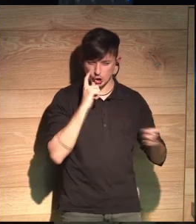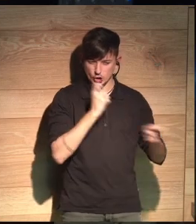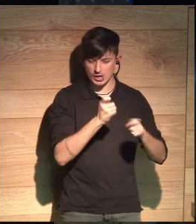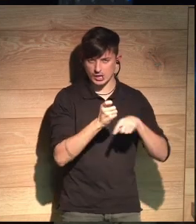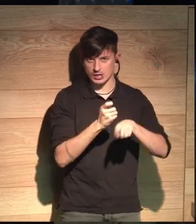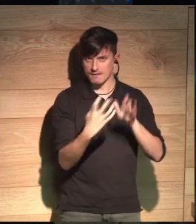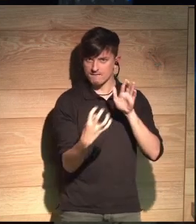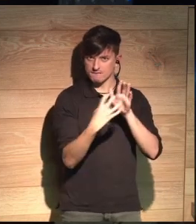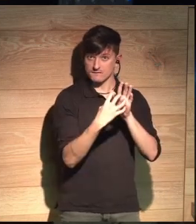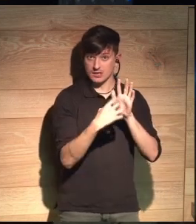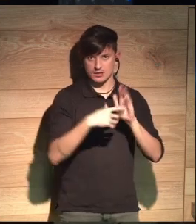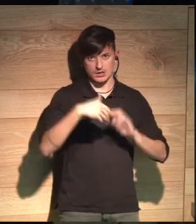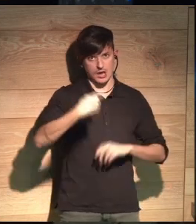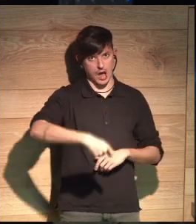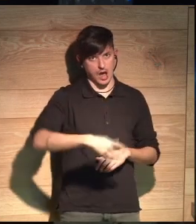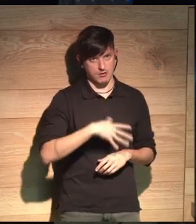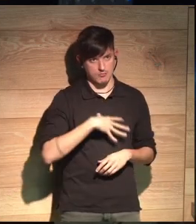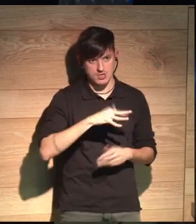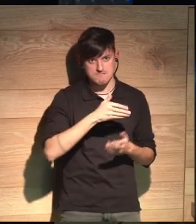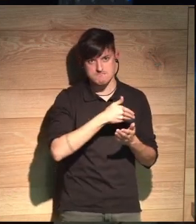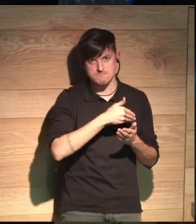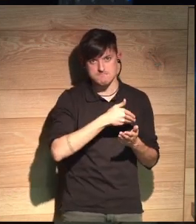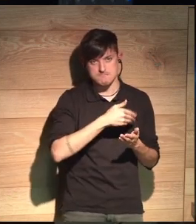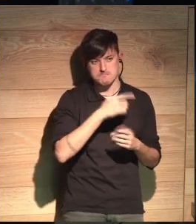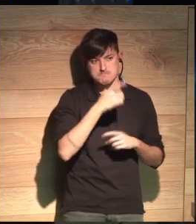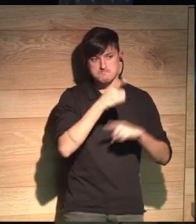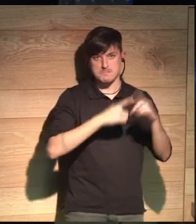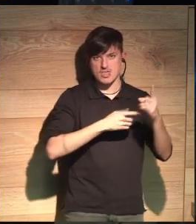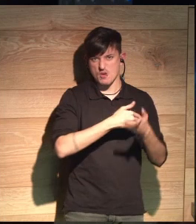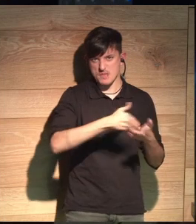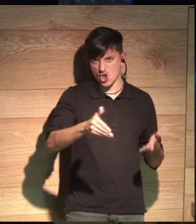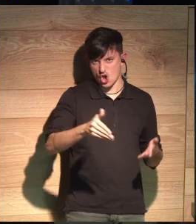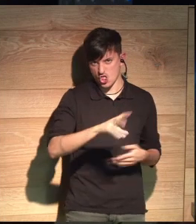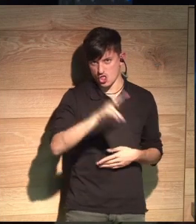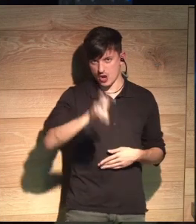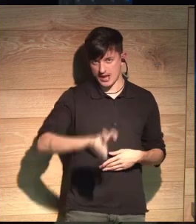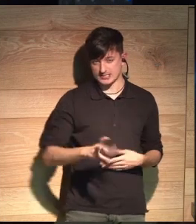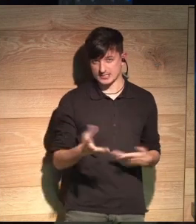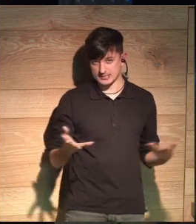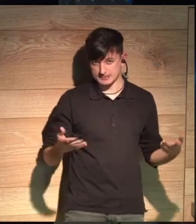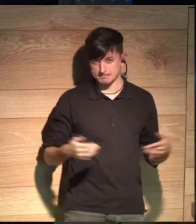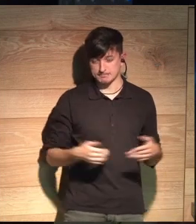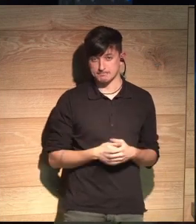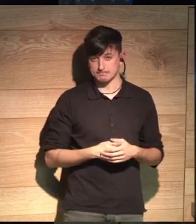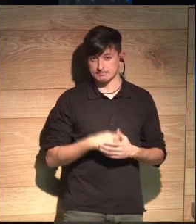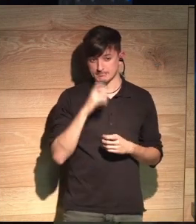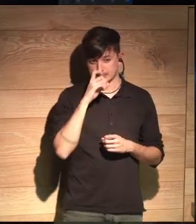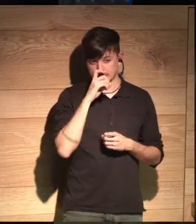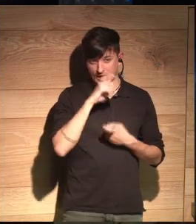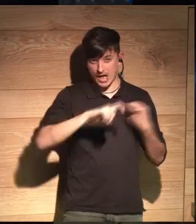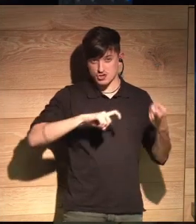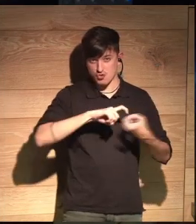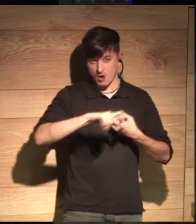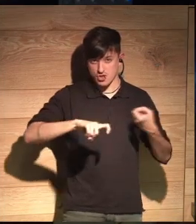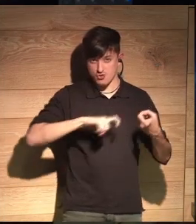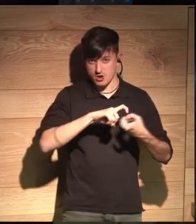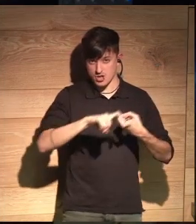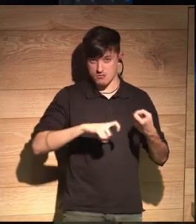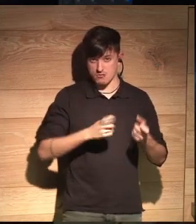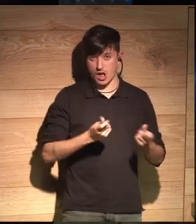caro puede llegar hasta millón de hasta el medio millón de dólares norte de norteamericanos al año pero